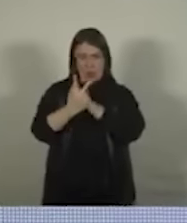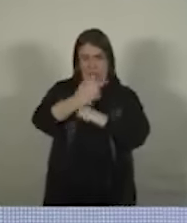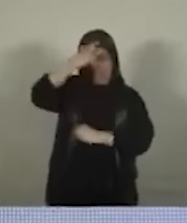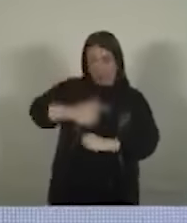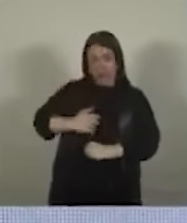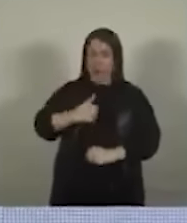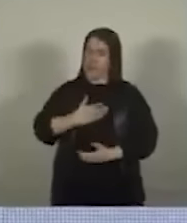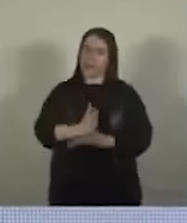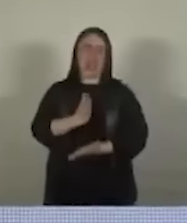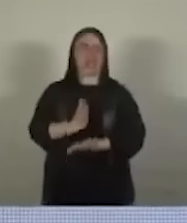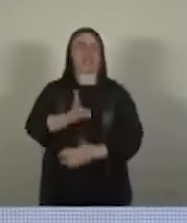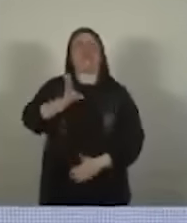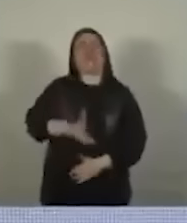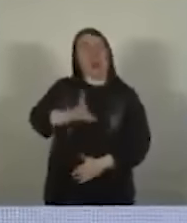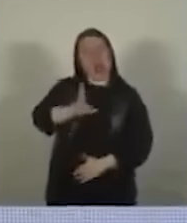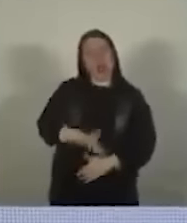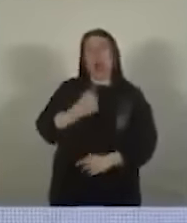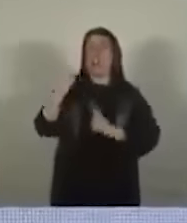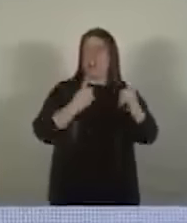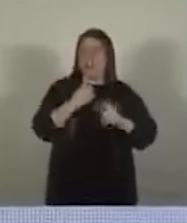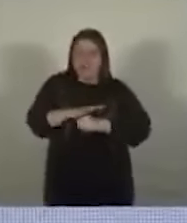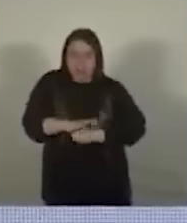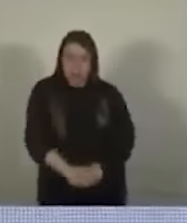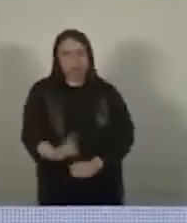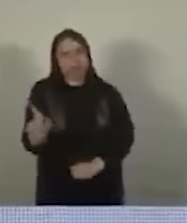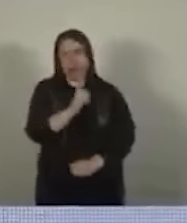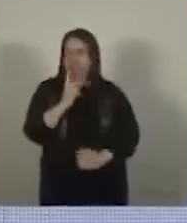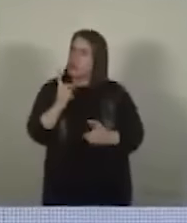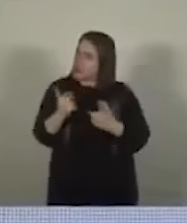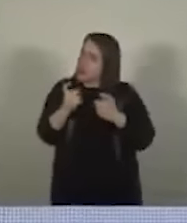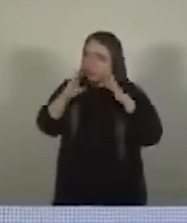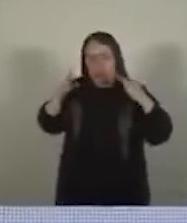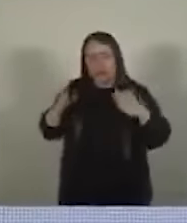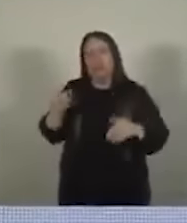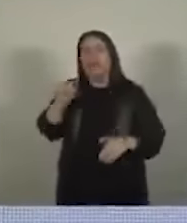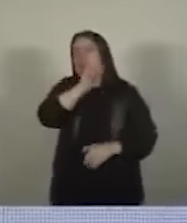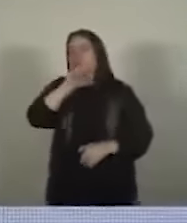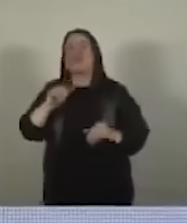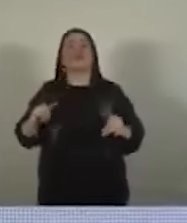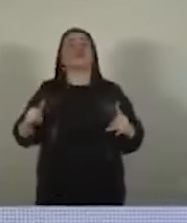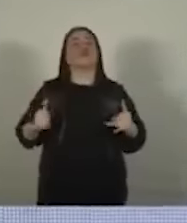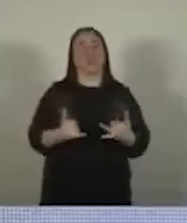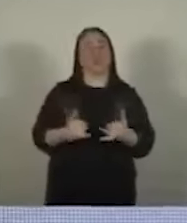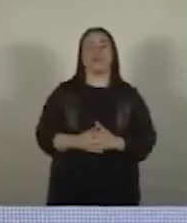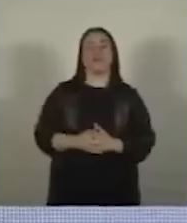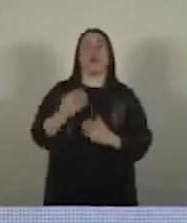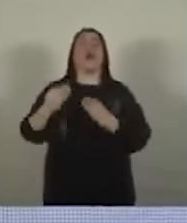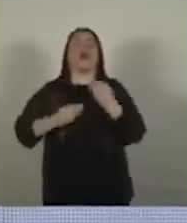por tanto hay que actuar con urgencia. El objetivo de la seguridad debe ser el de